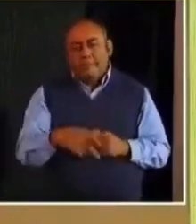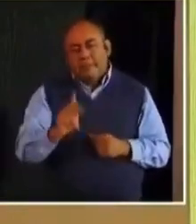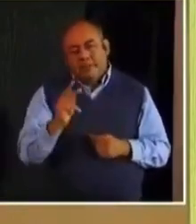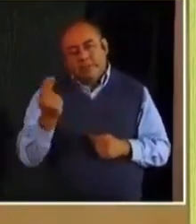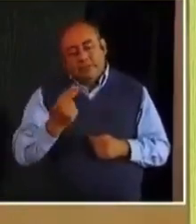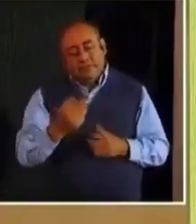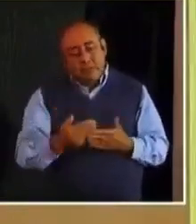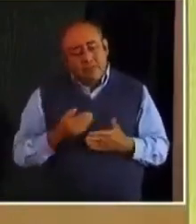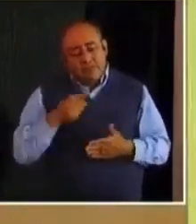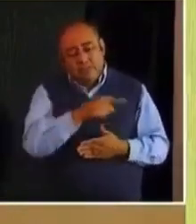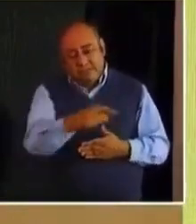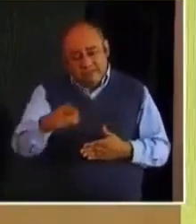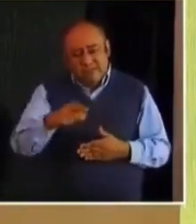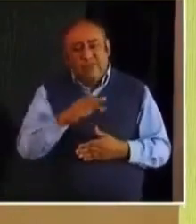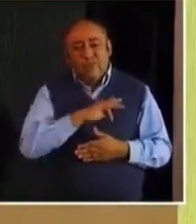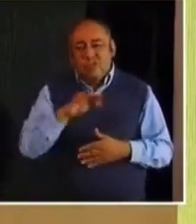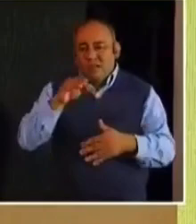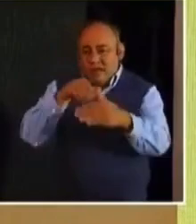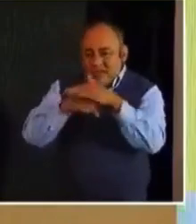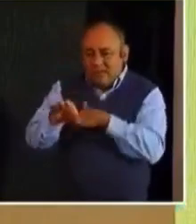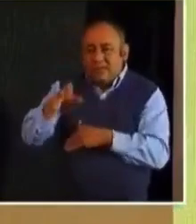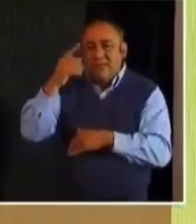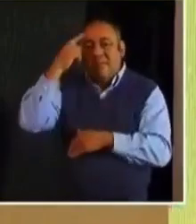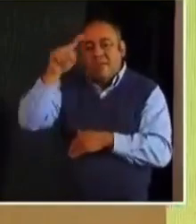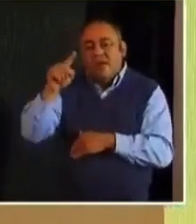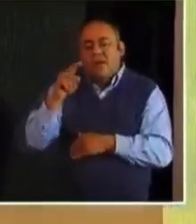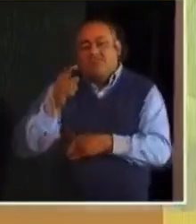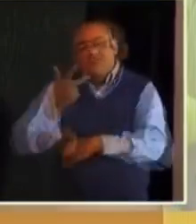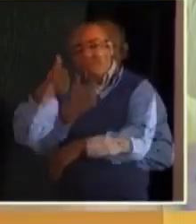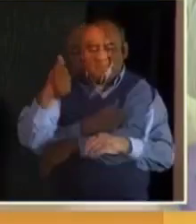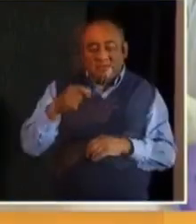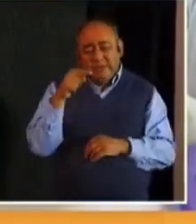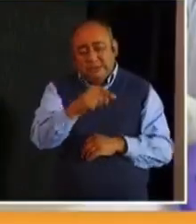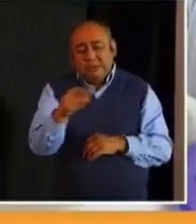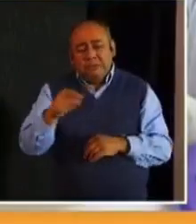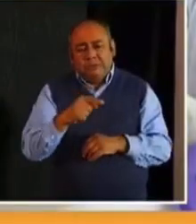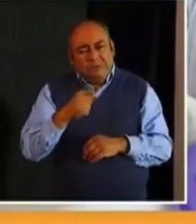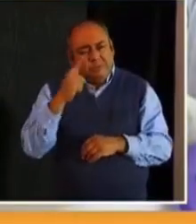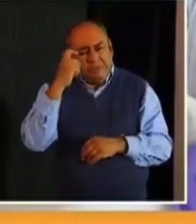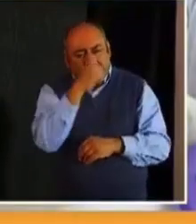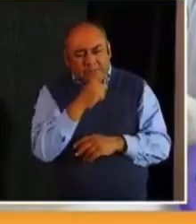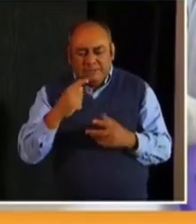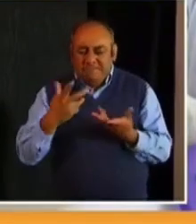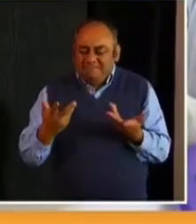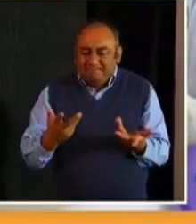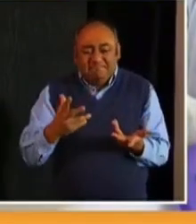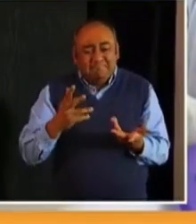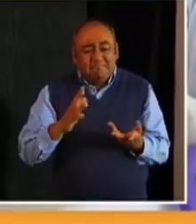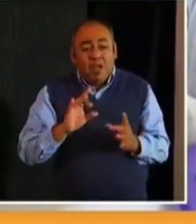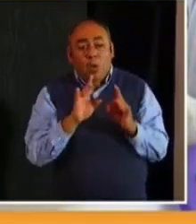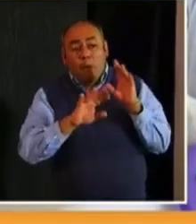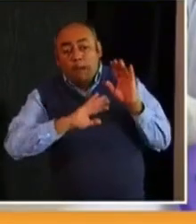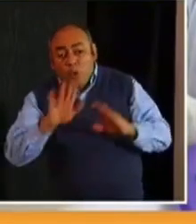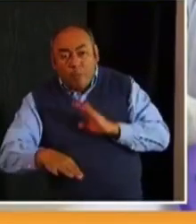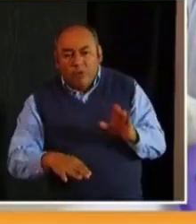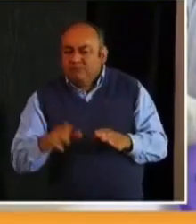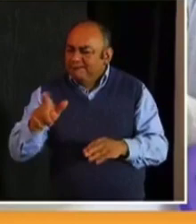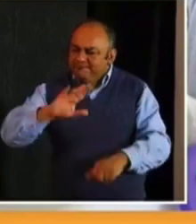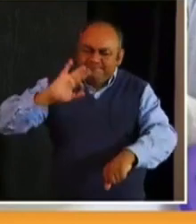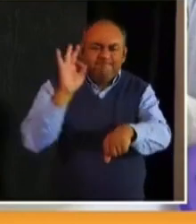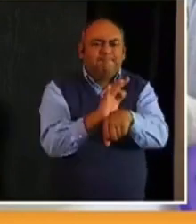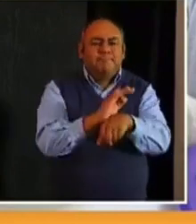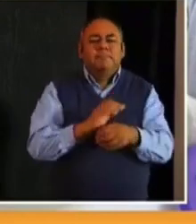hubiesen tenido el acceso los medicamentos y los tratamientos tenemos en el programa ya un total de